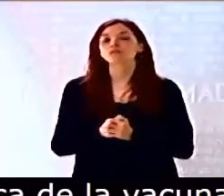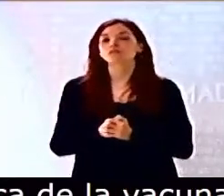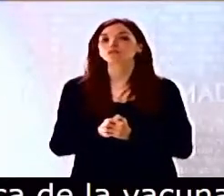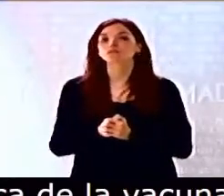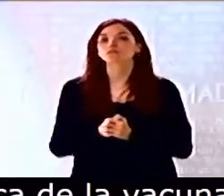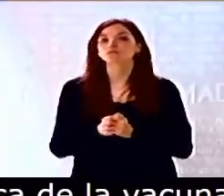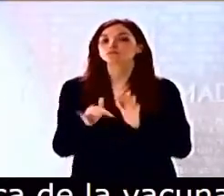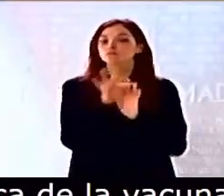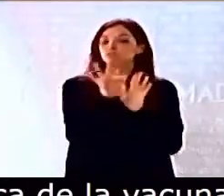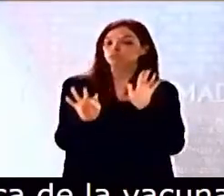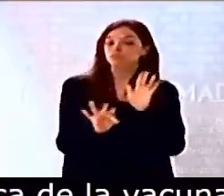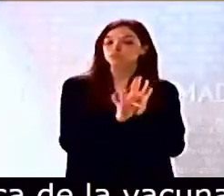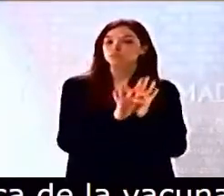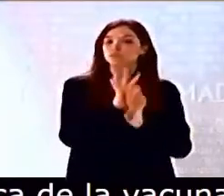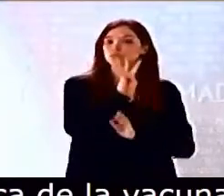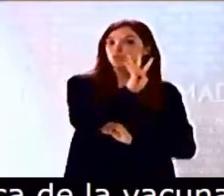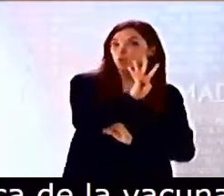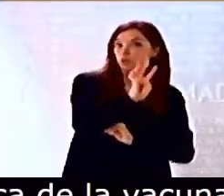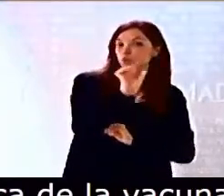y en el punto